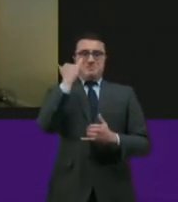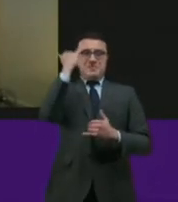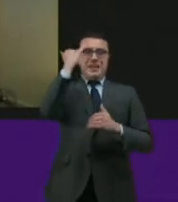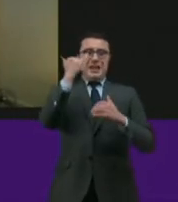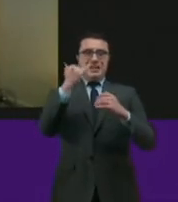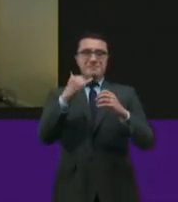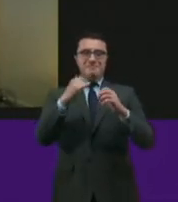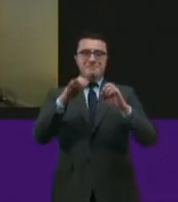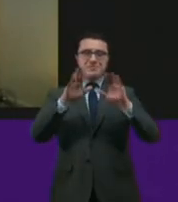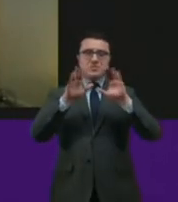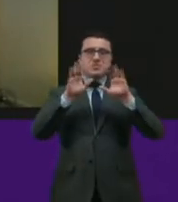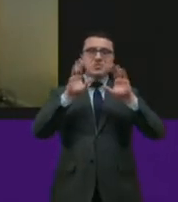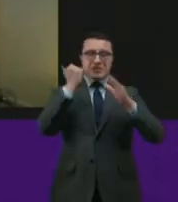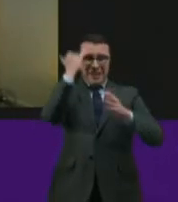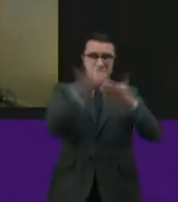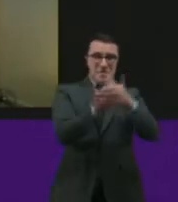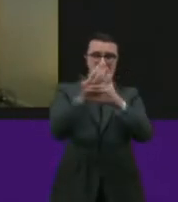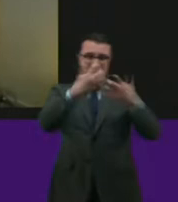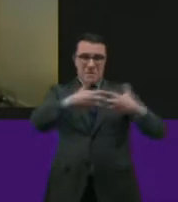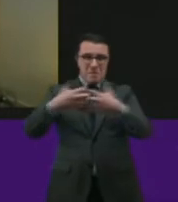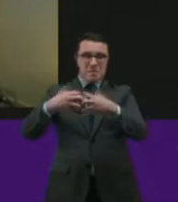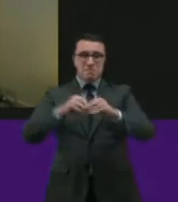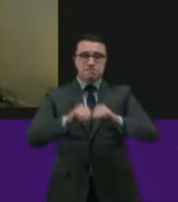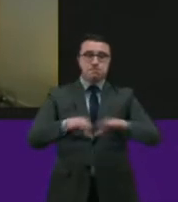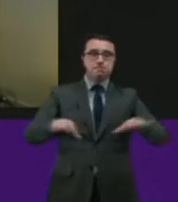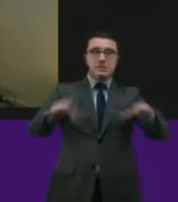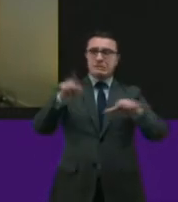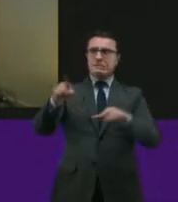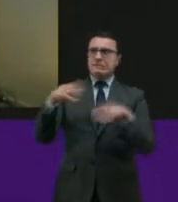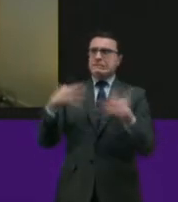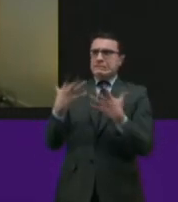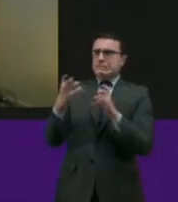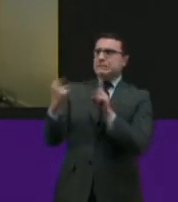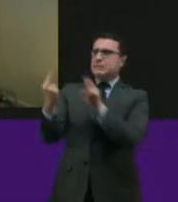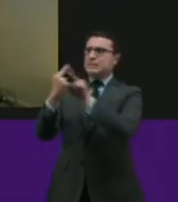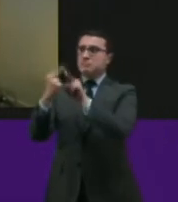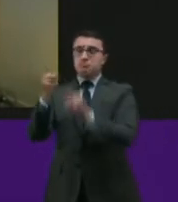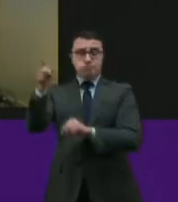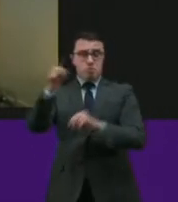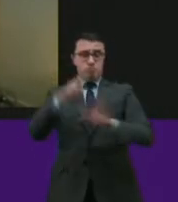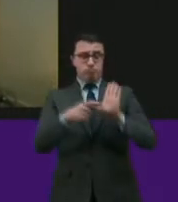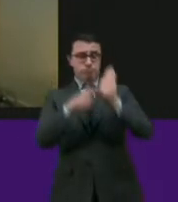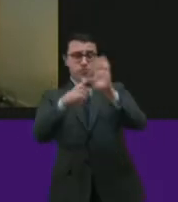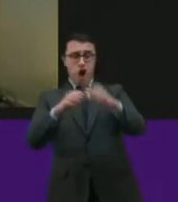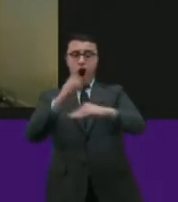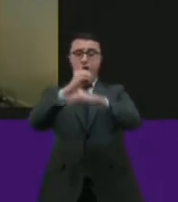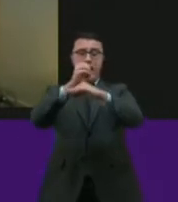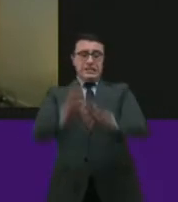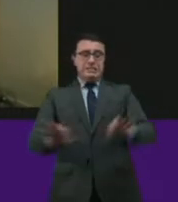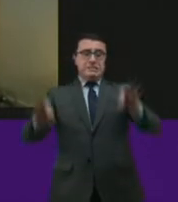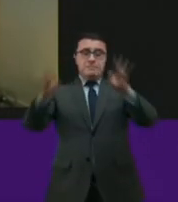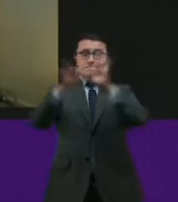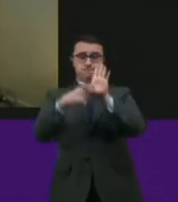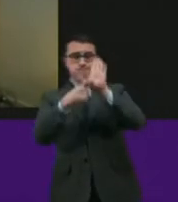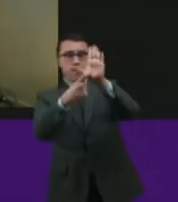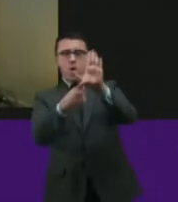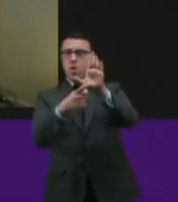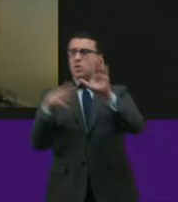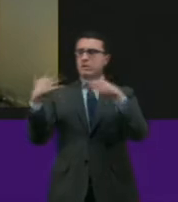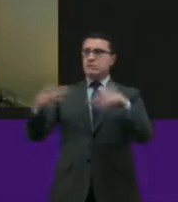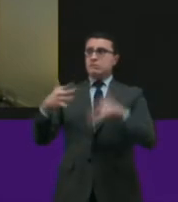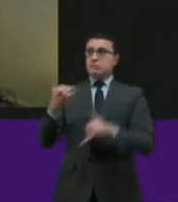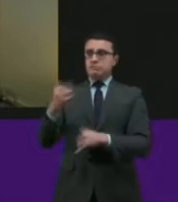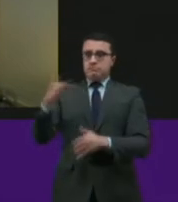por conocer, pues porque representas una organización importantísima. Entonces, de verdad que es un placer tenerte aquí. Esta mañana